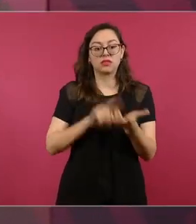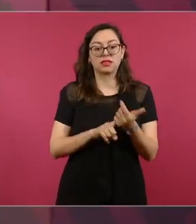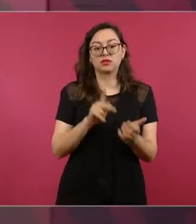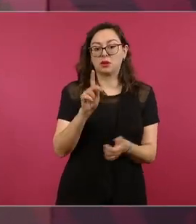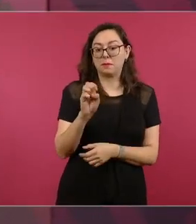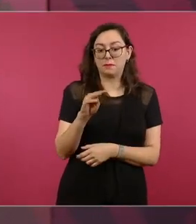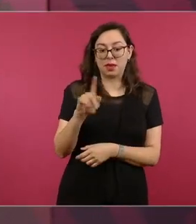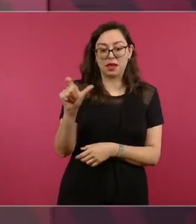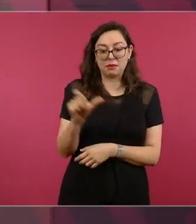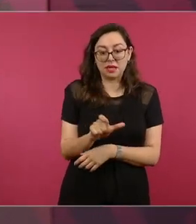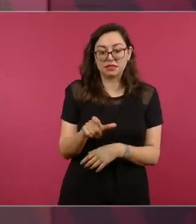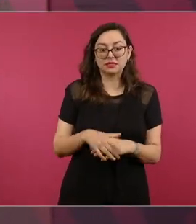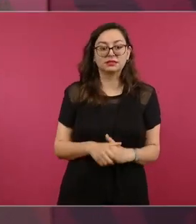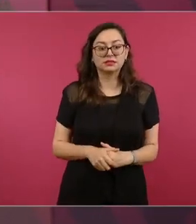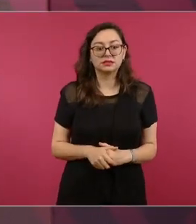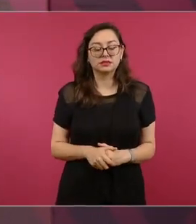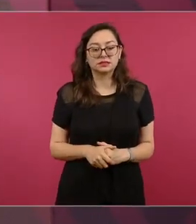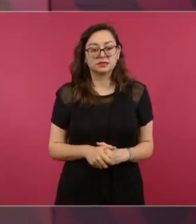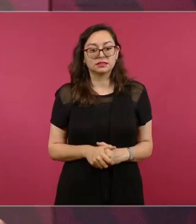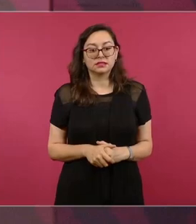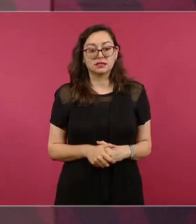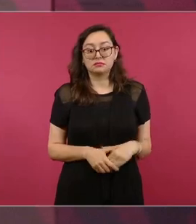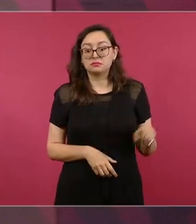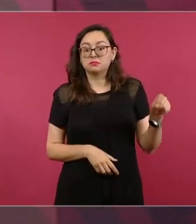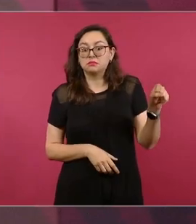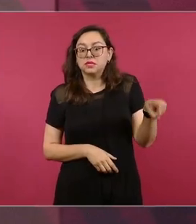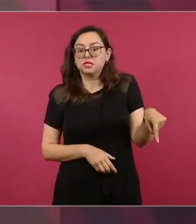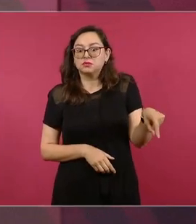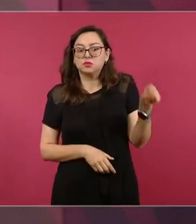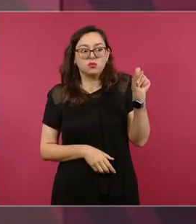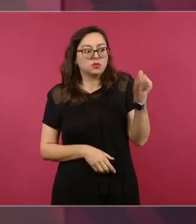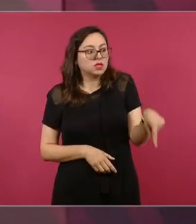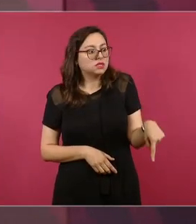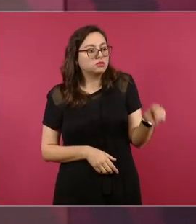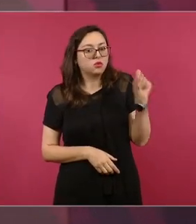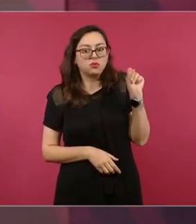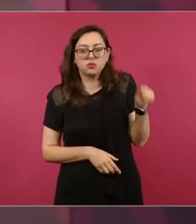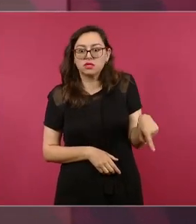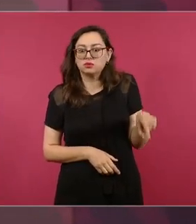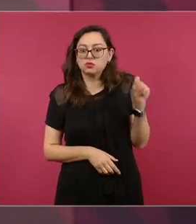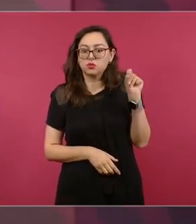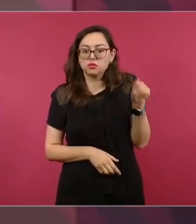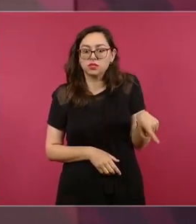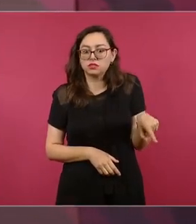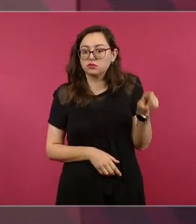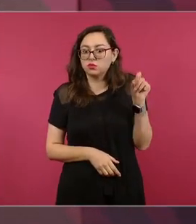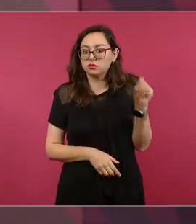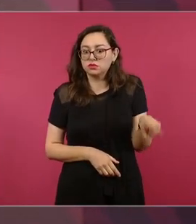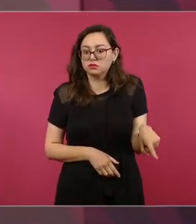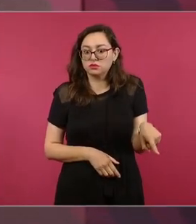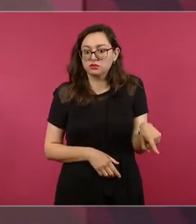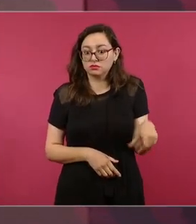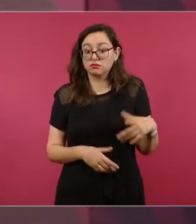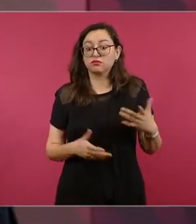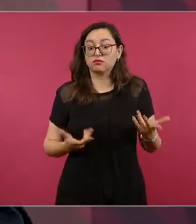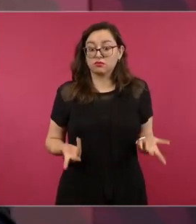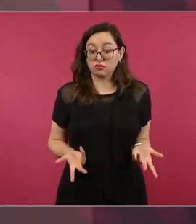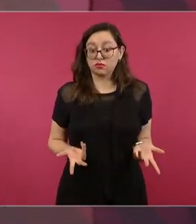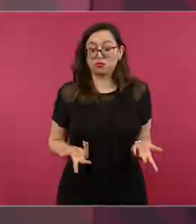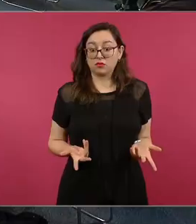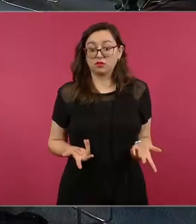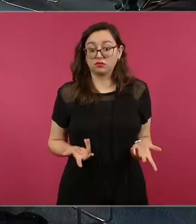los mismos entonces se mezcló mucho